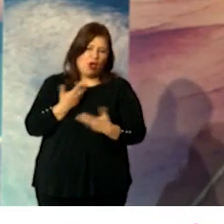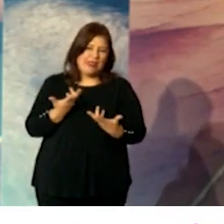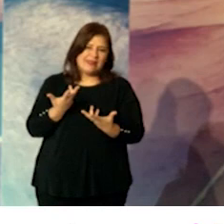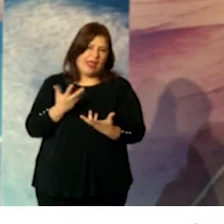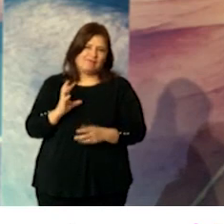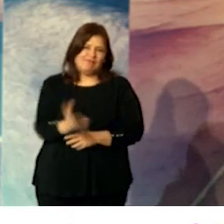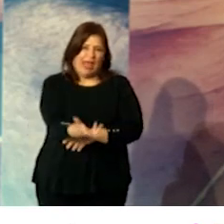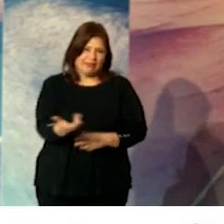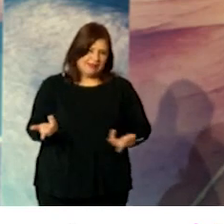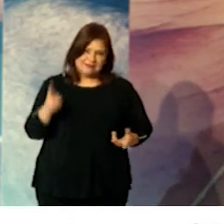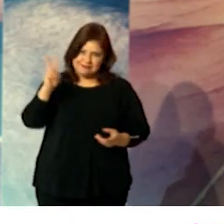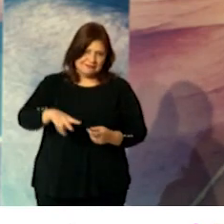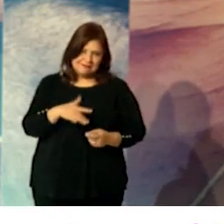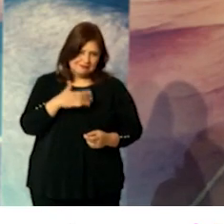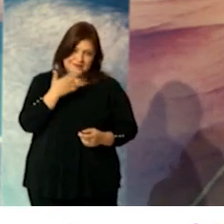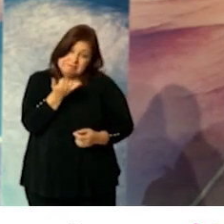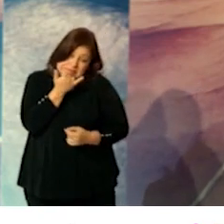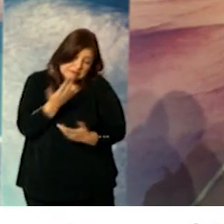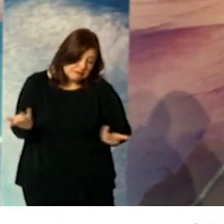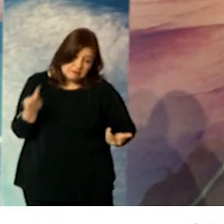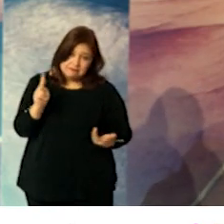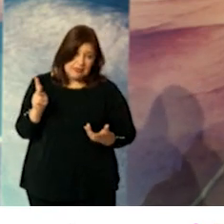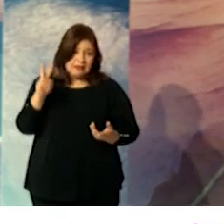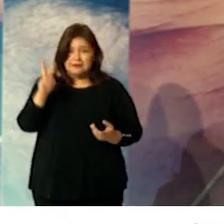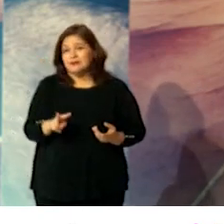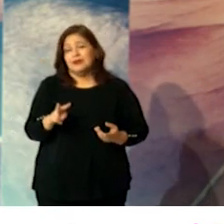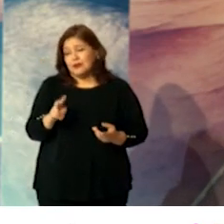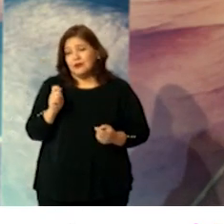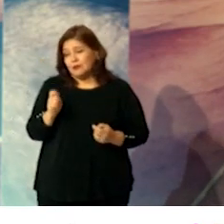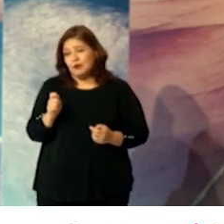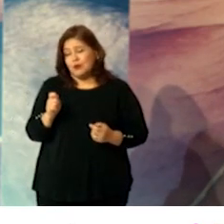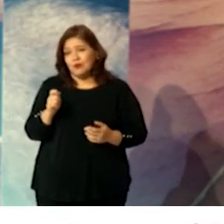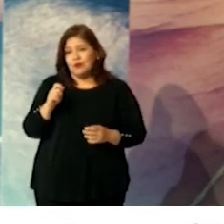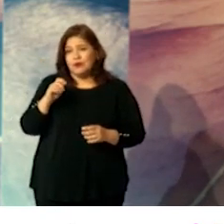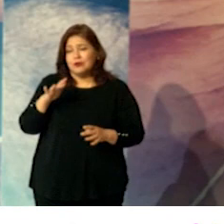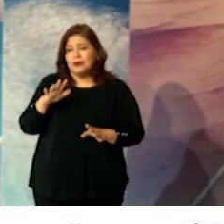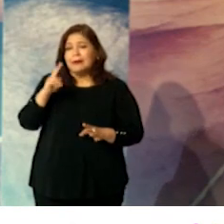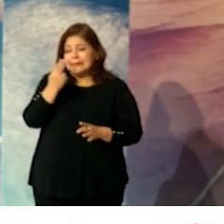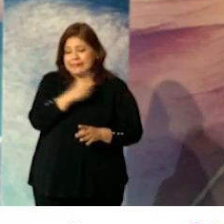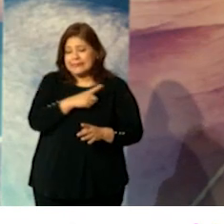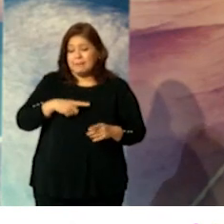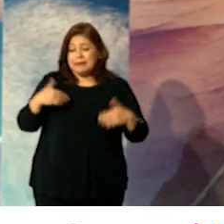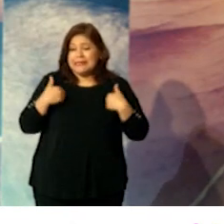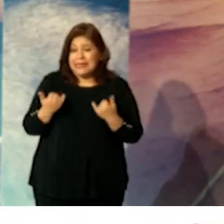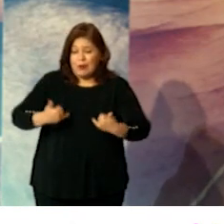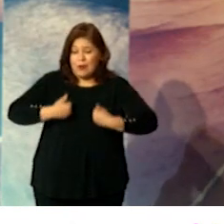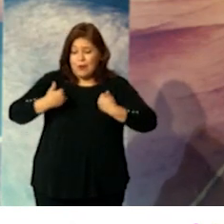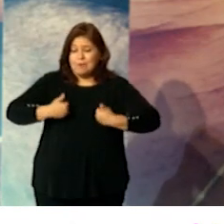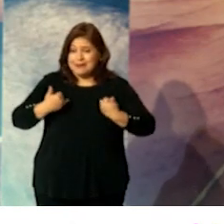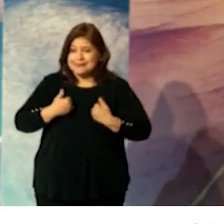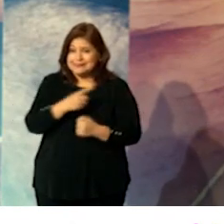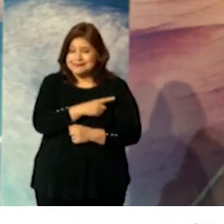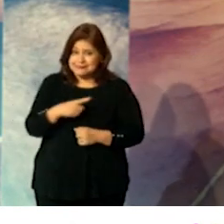usted tiene que arreglarlo, perdona. Lo que puedo hacer para ti es que nosotros tenemos que entender que esa juventud también